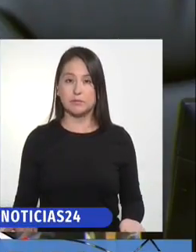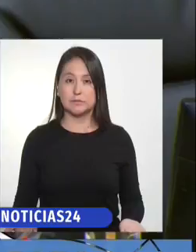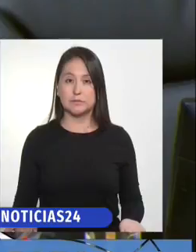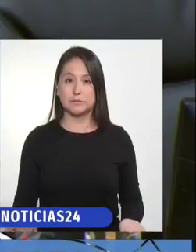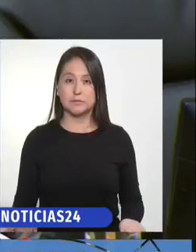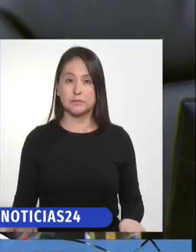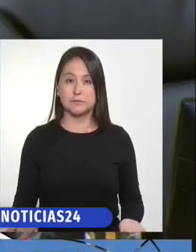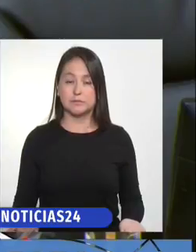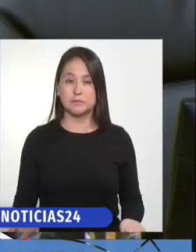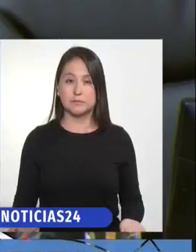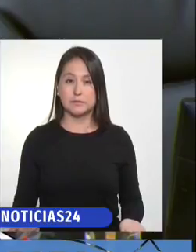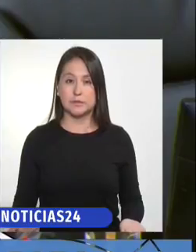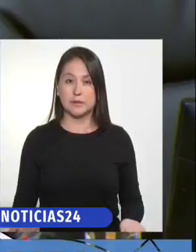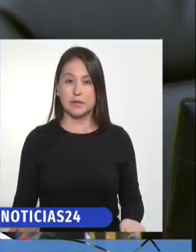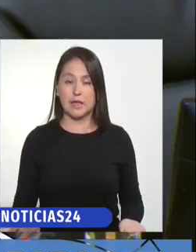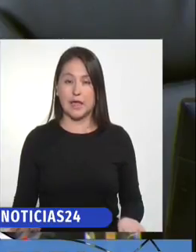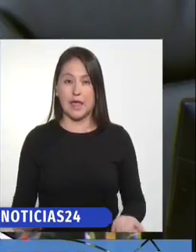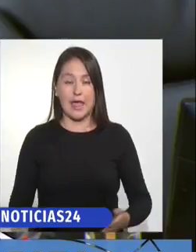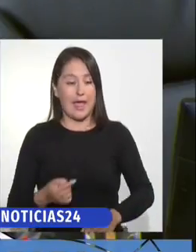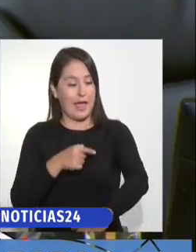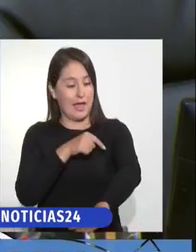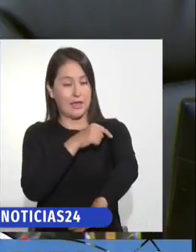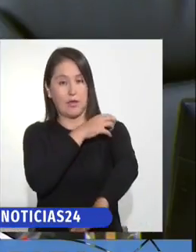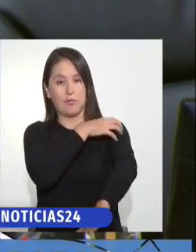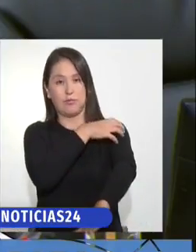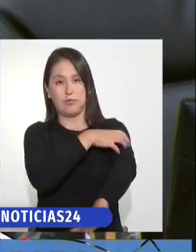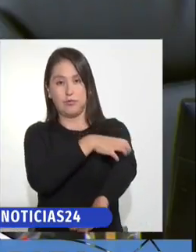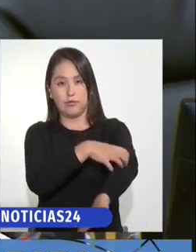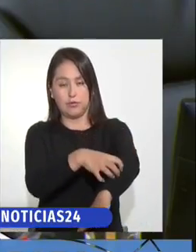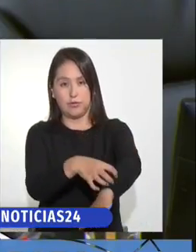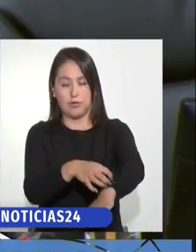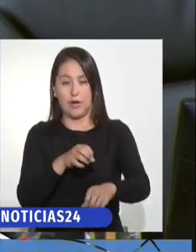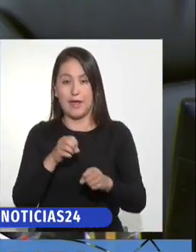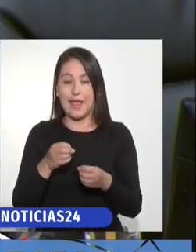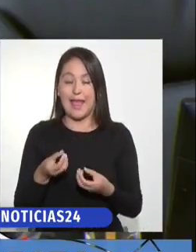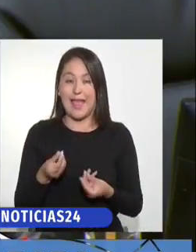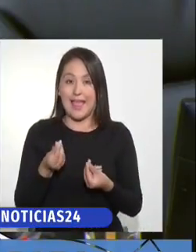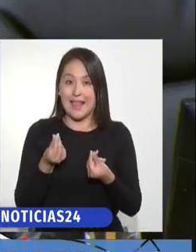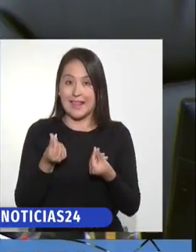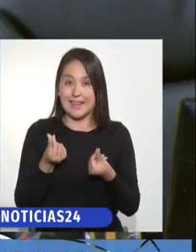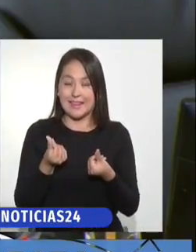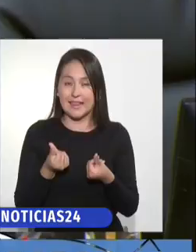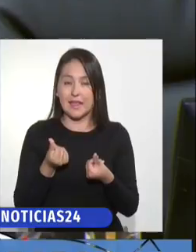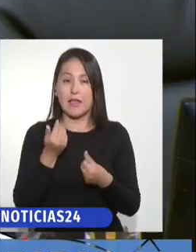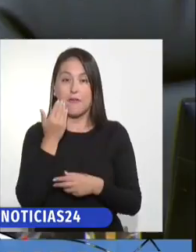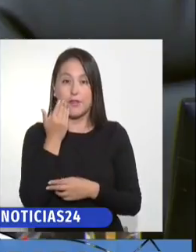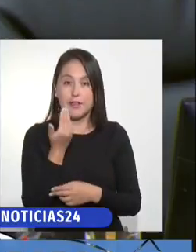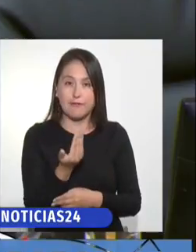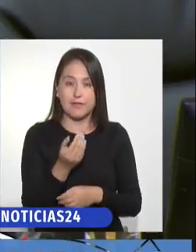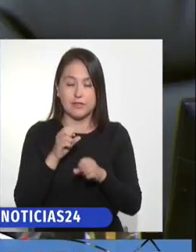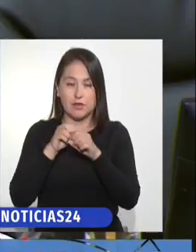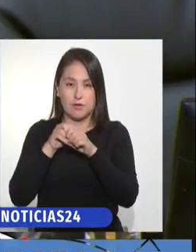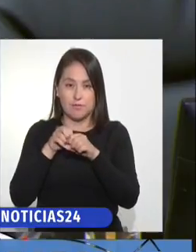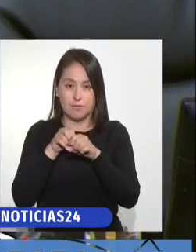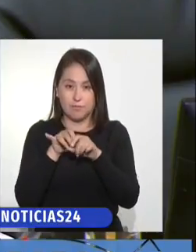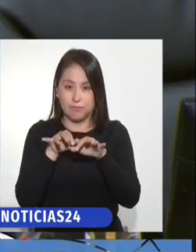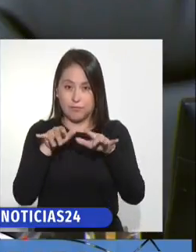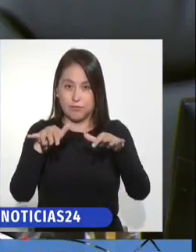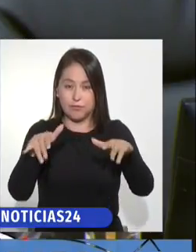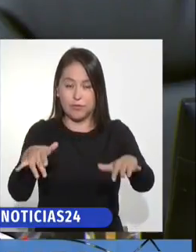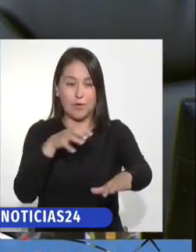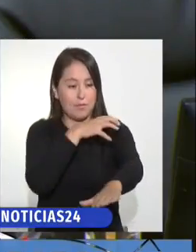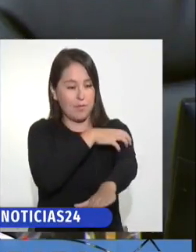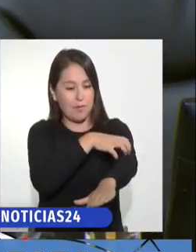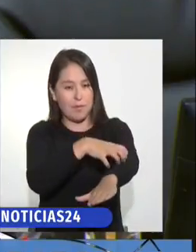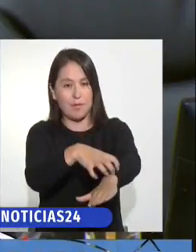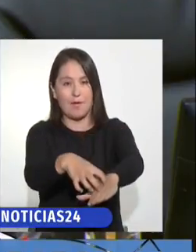la distribución territorial, la distribución entre las regiones del país favorece